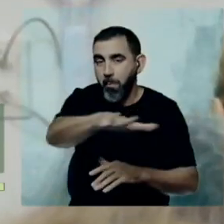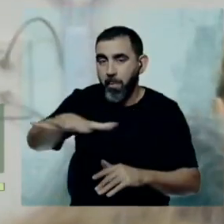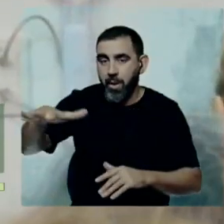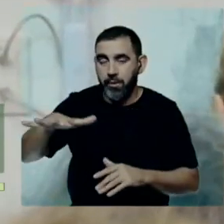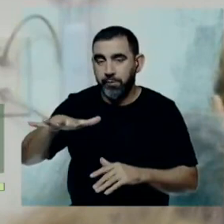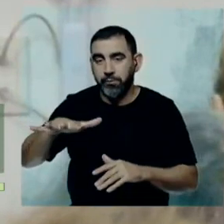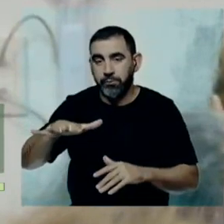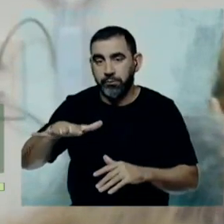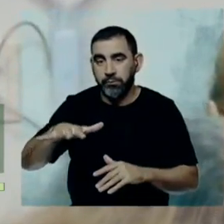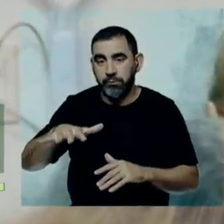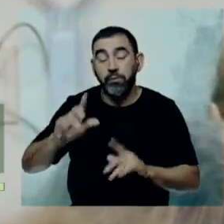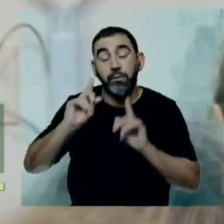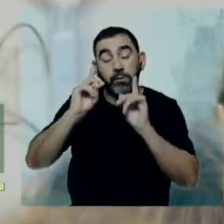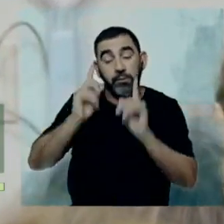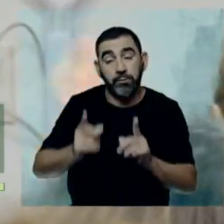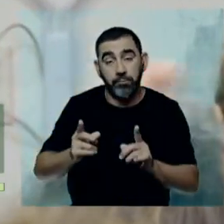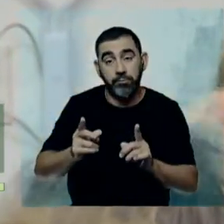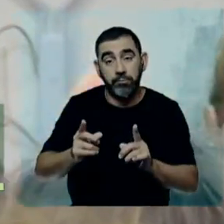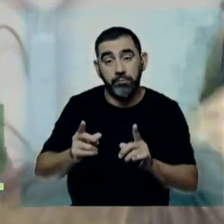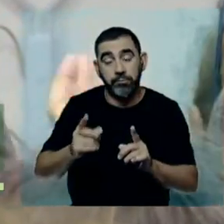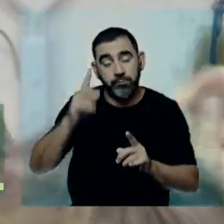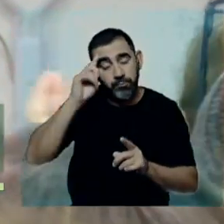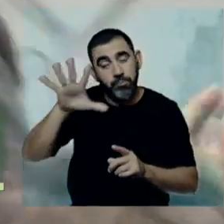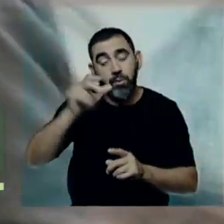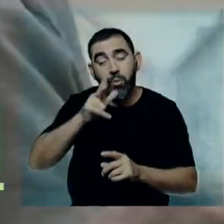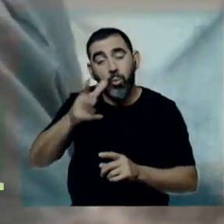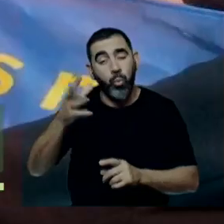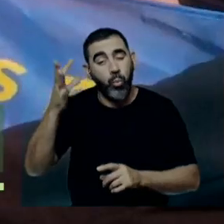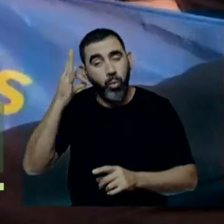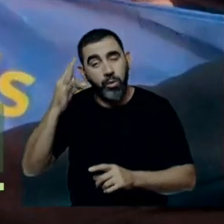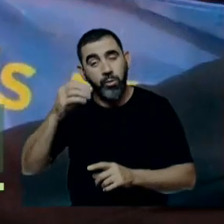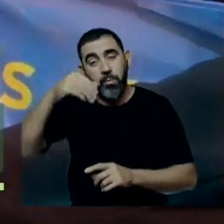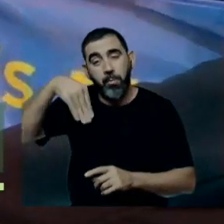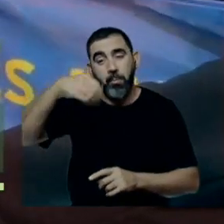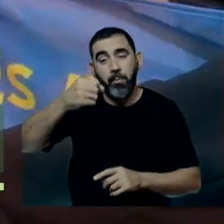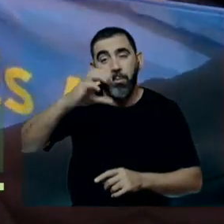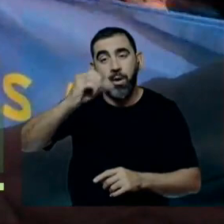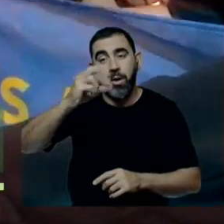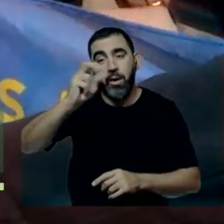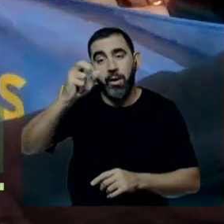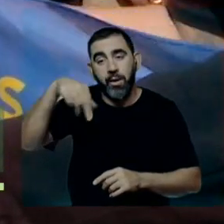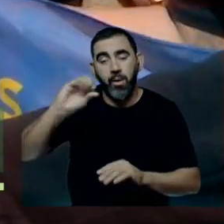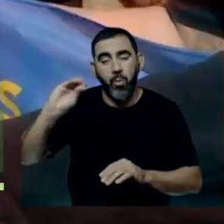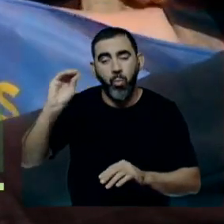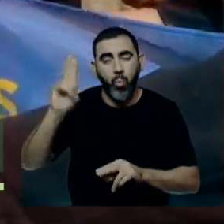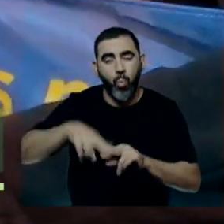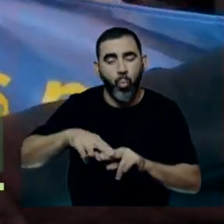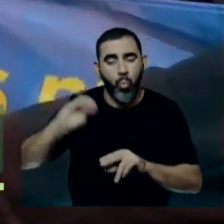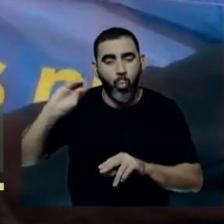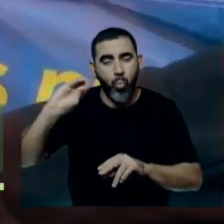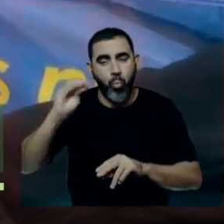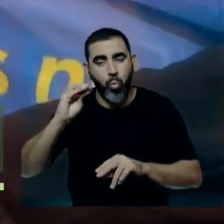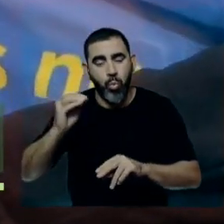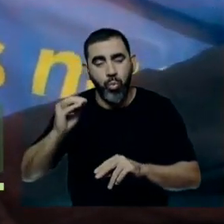donde también me acuerdo de mi hija, Macarena, que murió siendo muy joven y